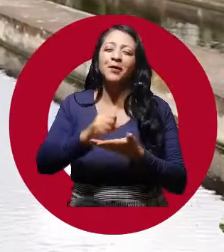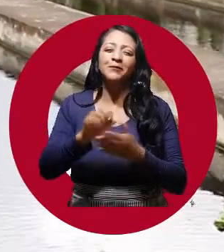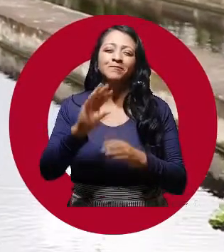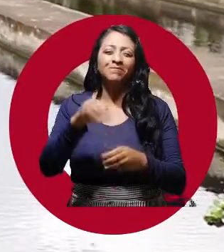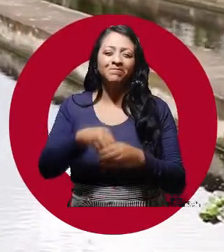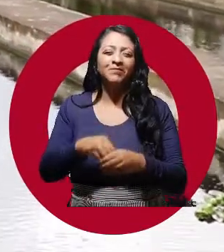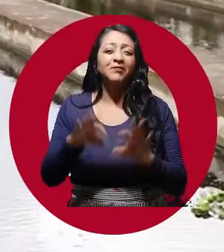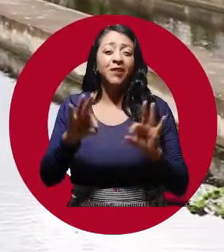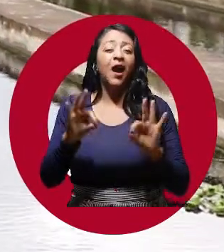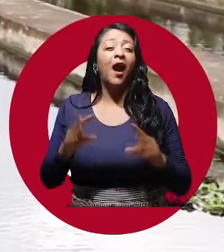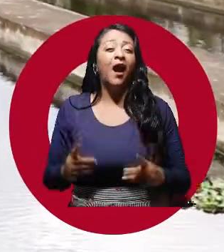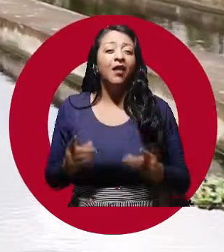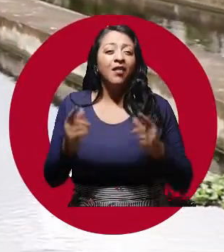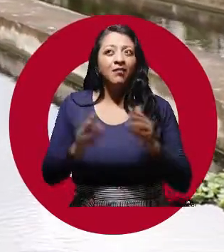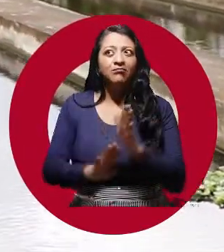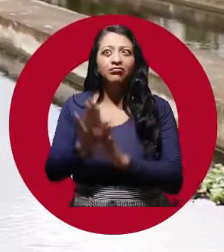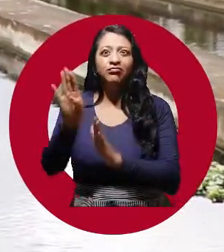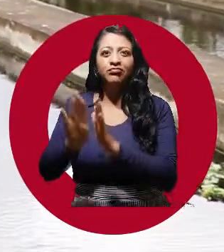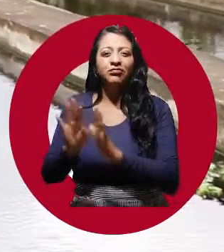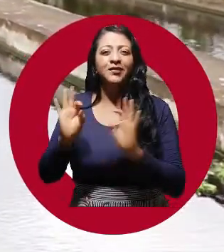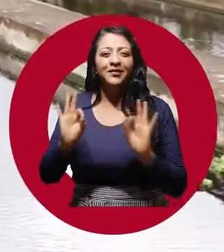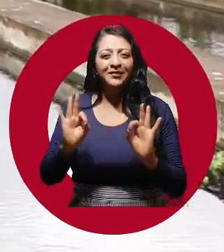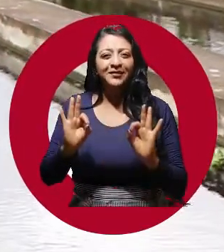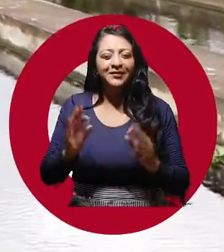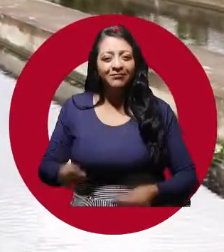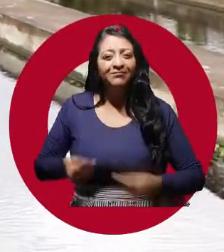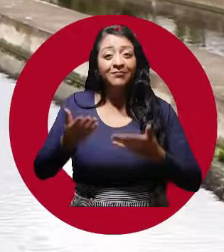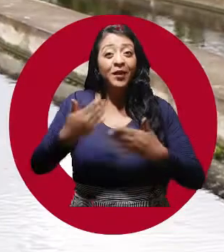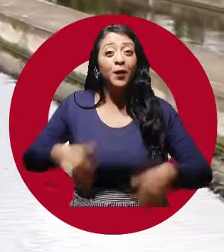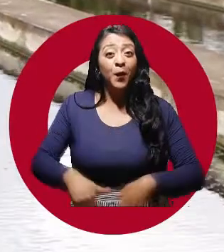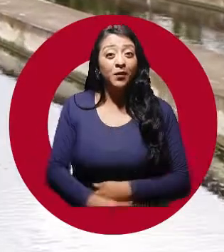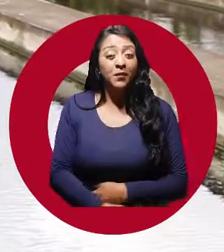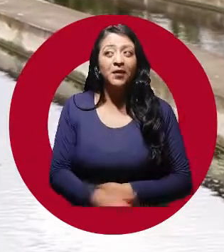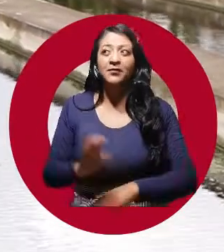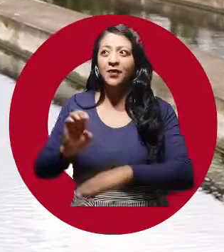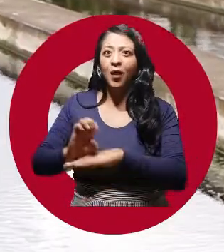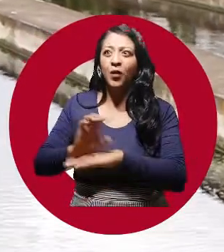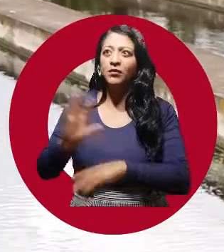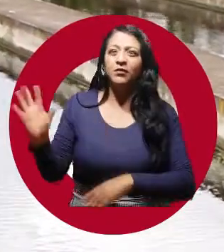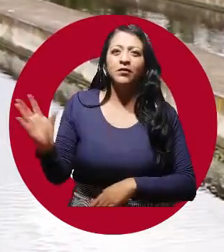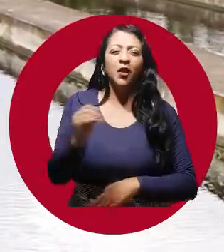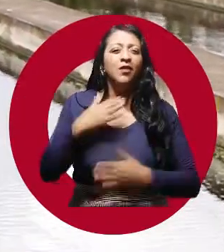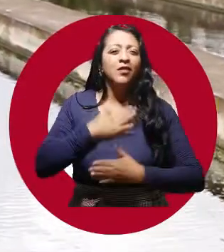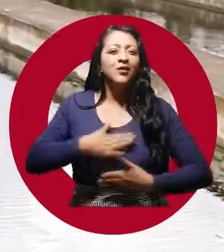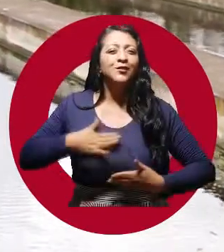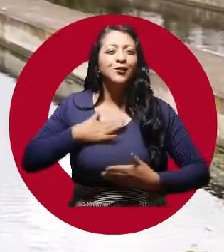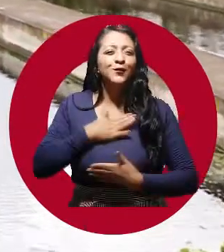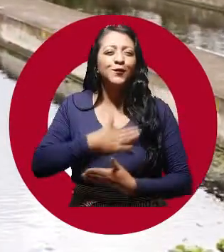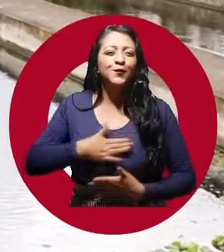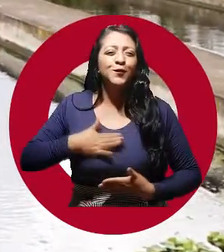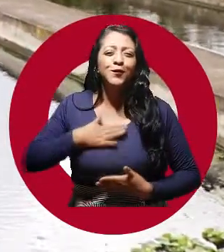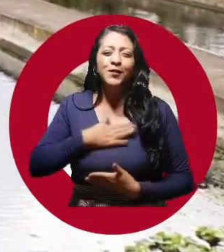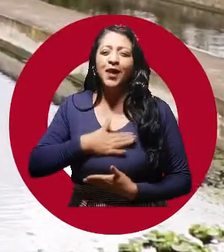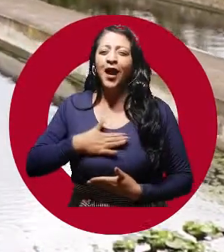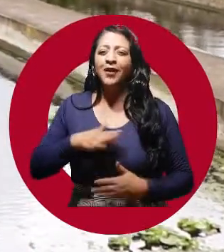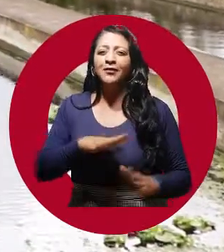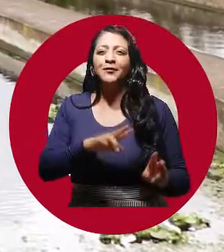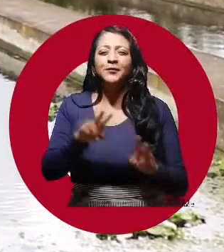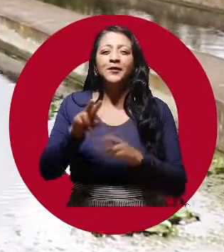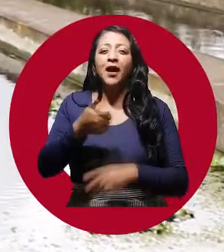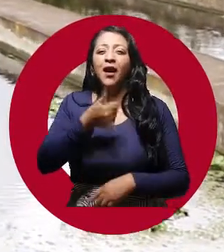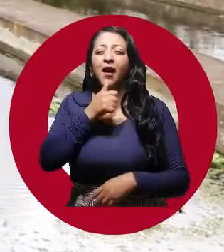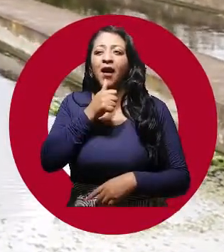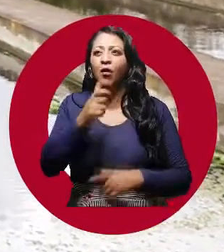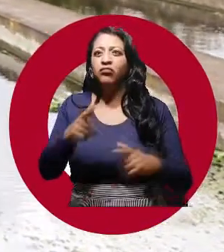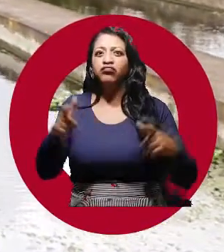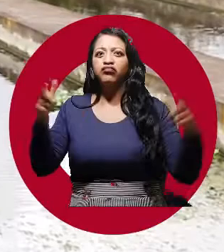la calidad de sus aguas. De esa manera, tanto los otavaleños como los ecuatorianos puedan disfrutar de uno de los espejos